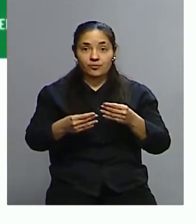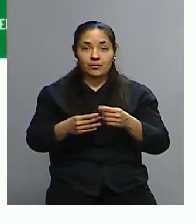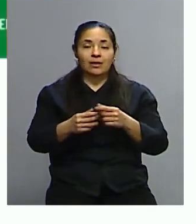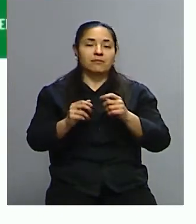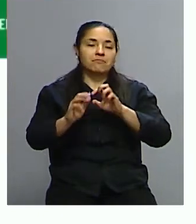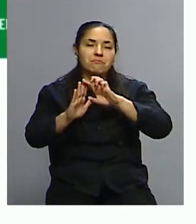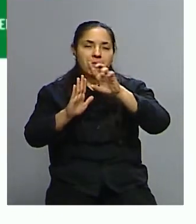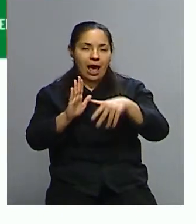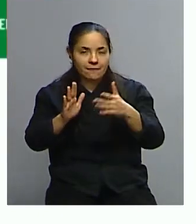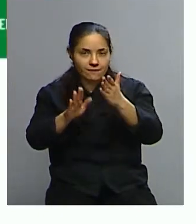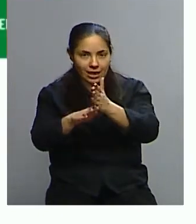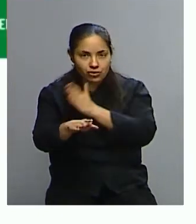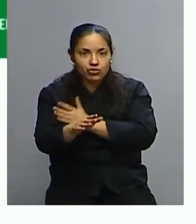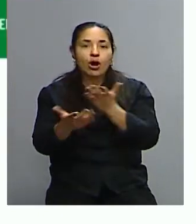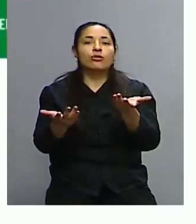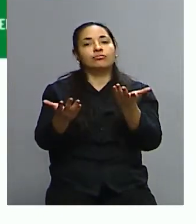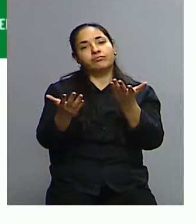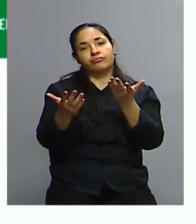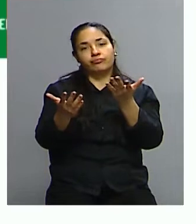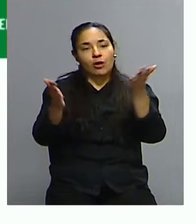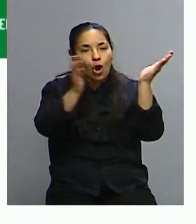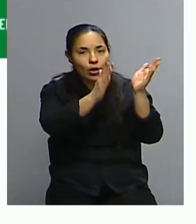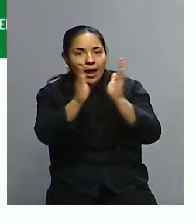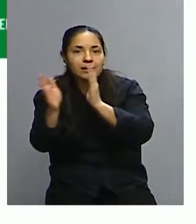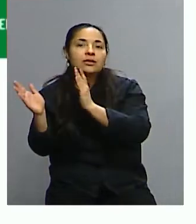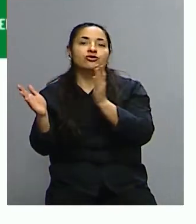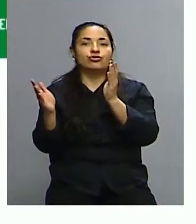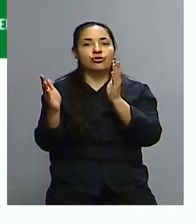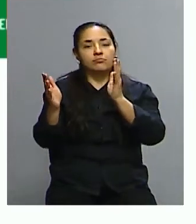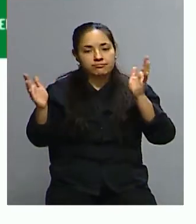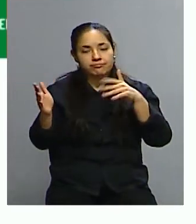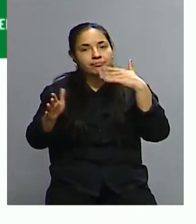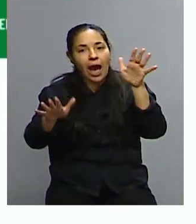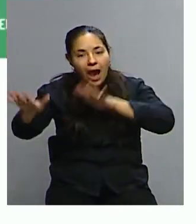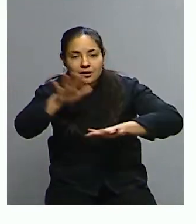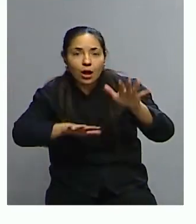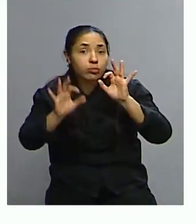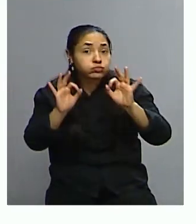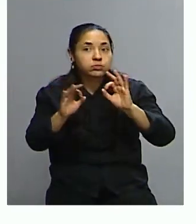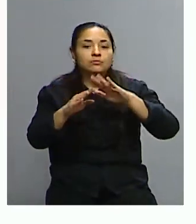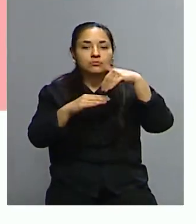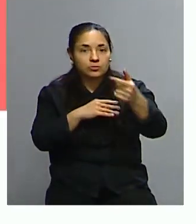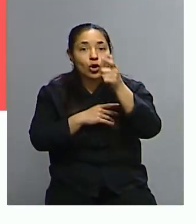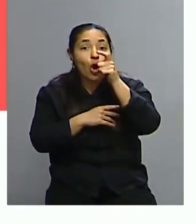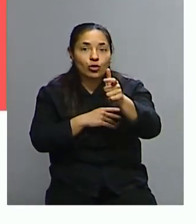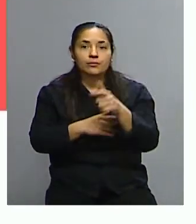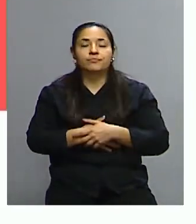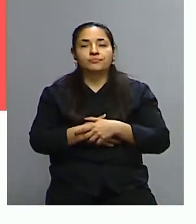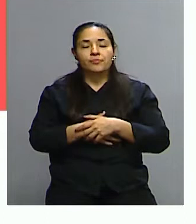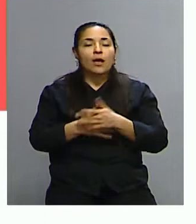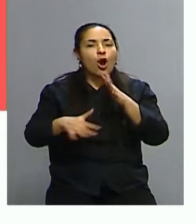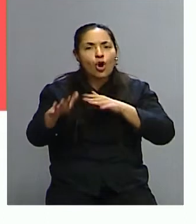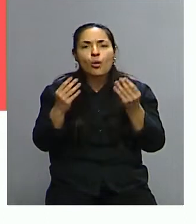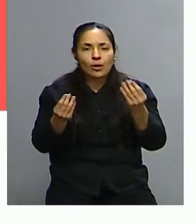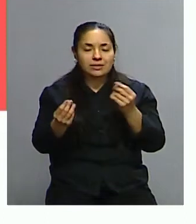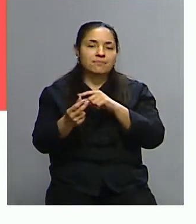Planificación, organización, ejecución y control, pero el enfoque que queremos darle hoy es precisamente cómo hacemos para controlar entre estos tres niveles de gobierno, bueno,